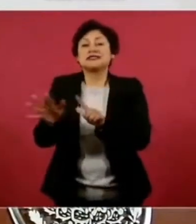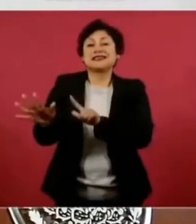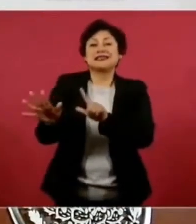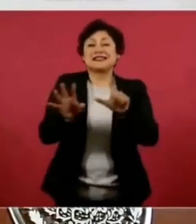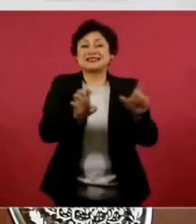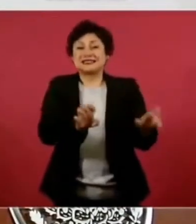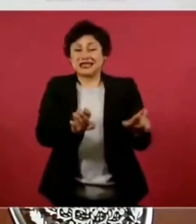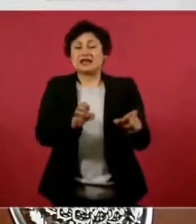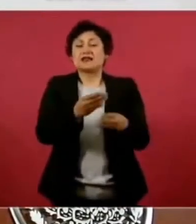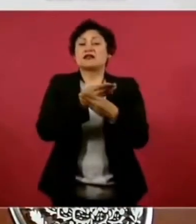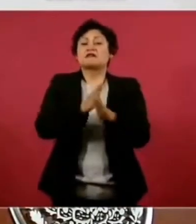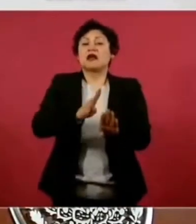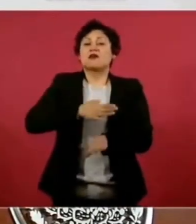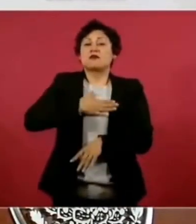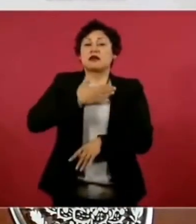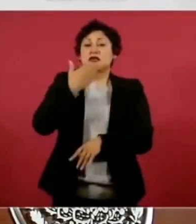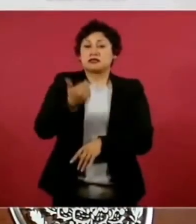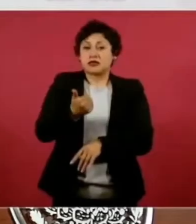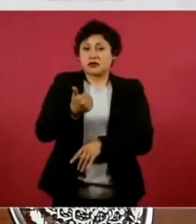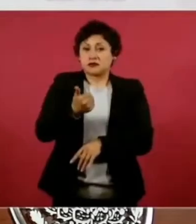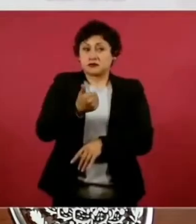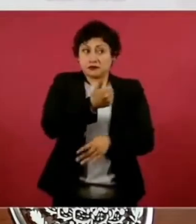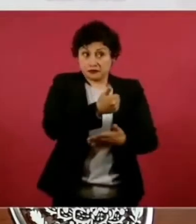sucursales del Banco del Bienestar?